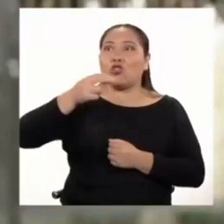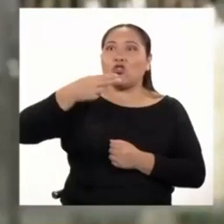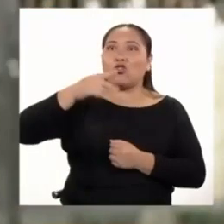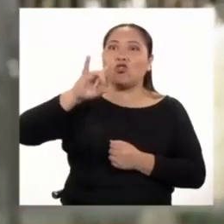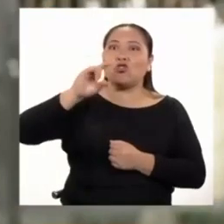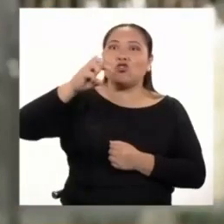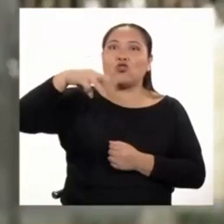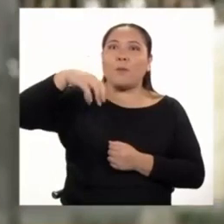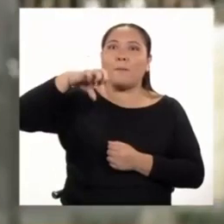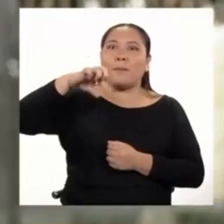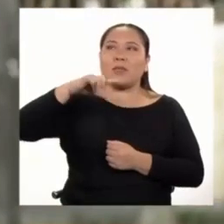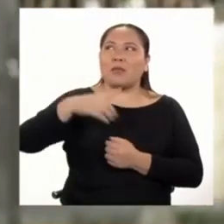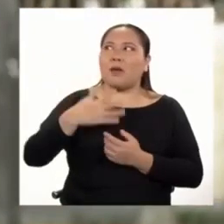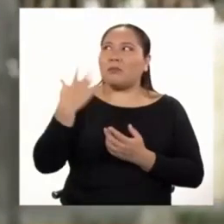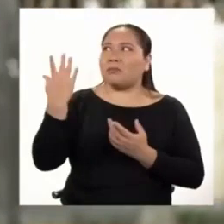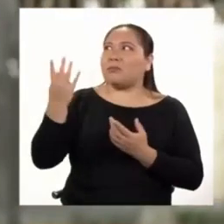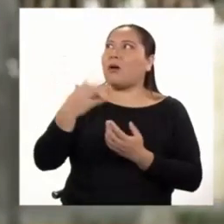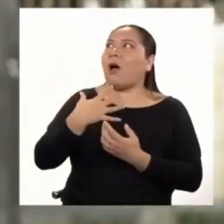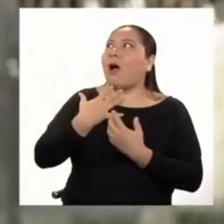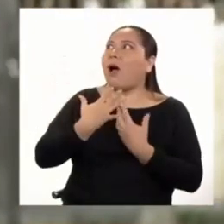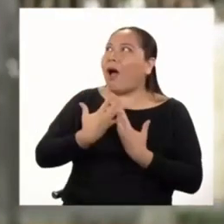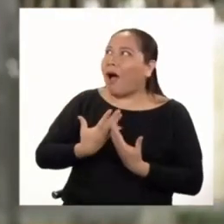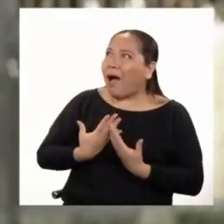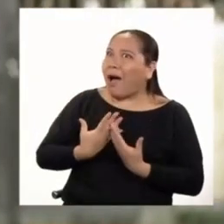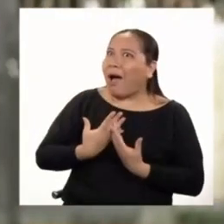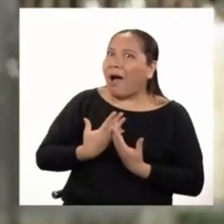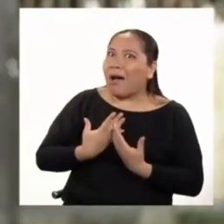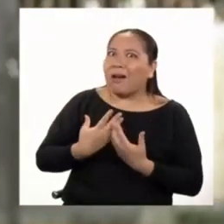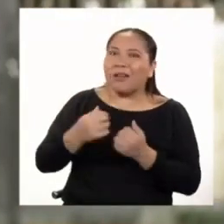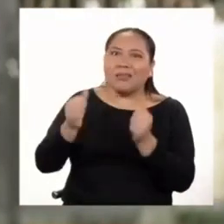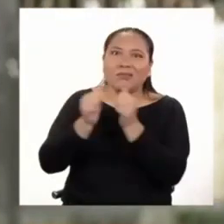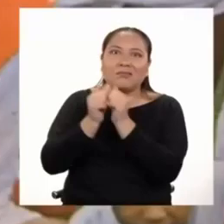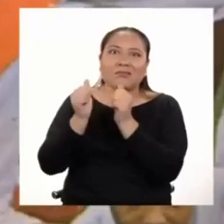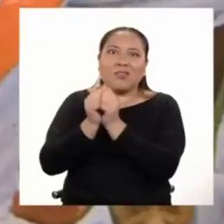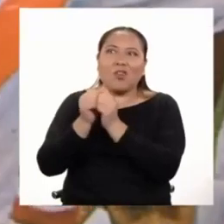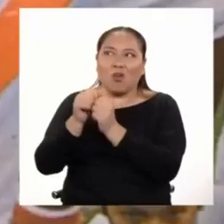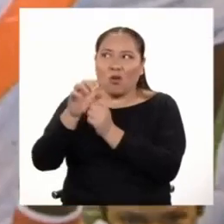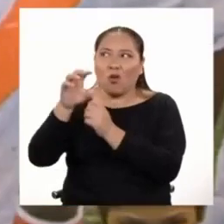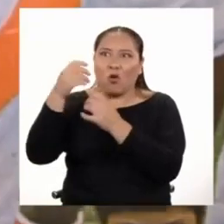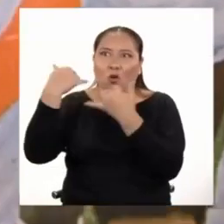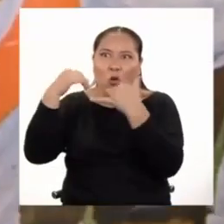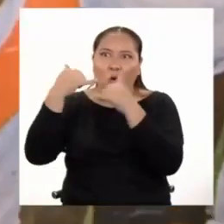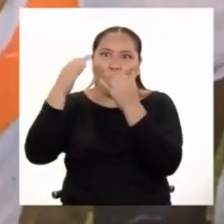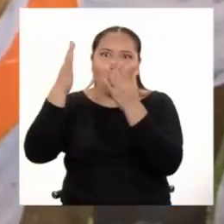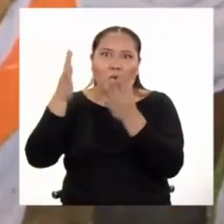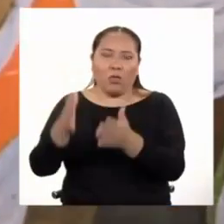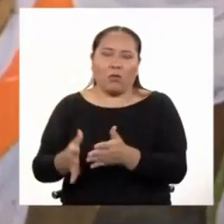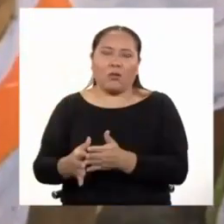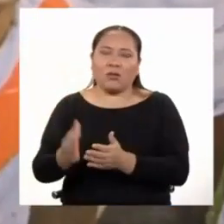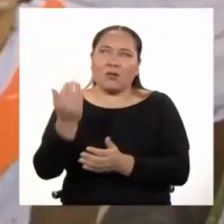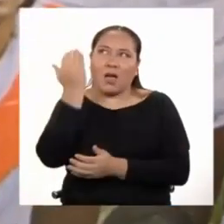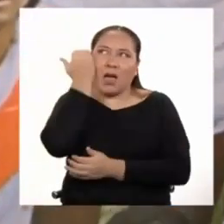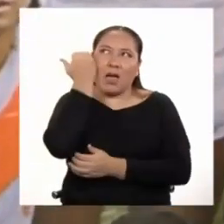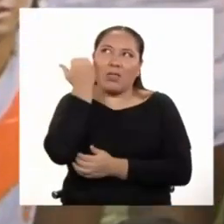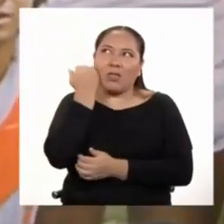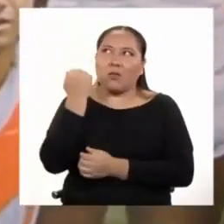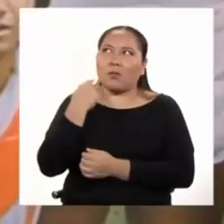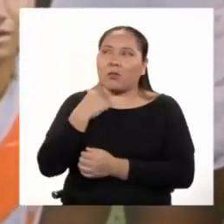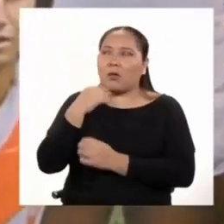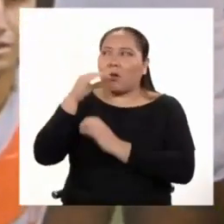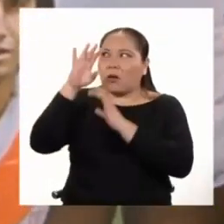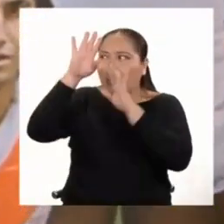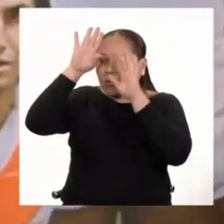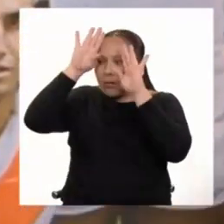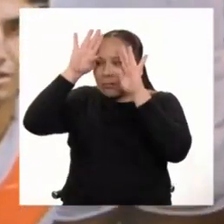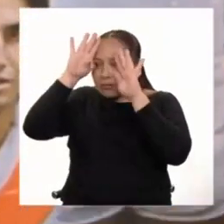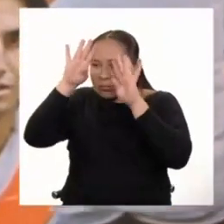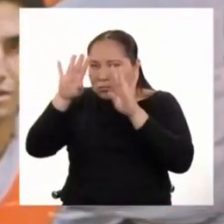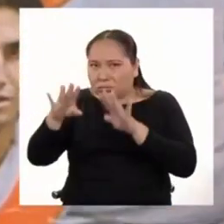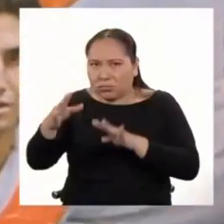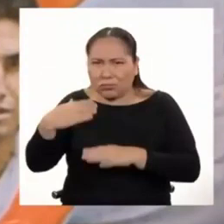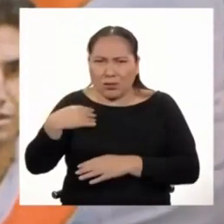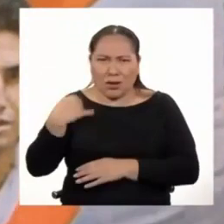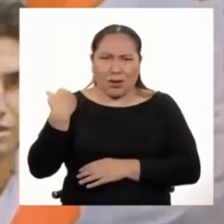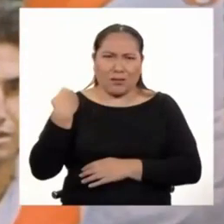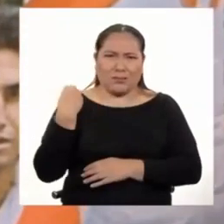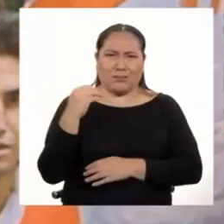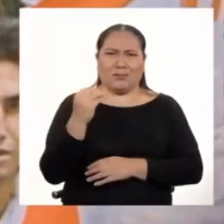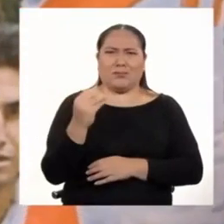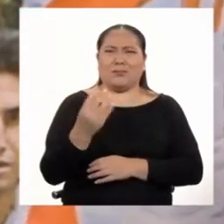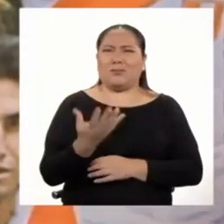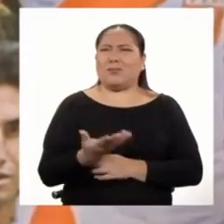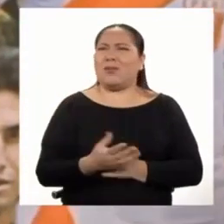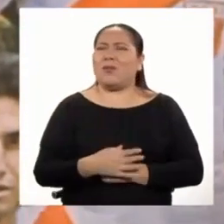con Casareto, ¿no? Con Cachito Ramírez, unos jugadores antiguos que yo lo admiro, yo era chiquillo, ¿no? Yo